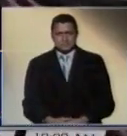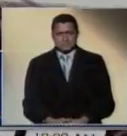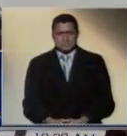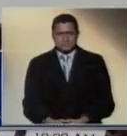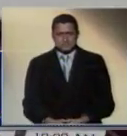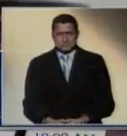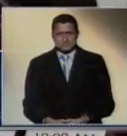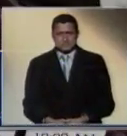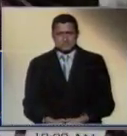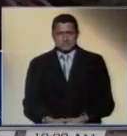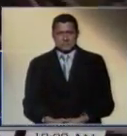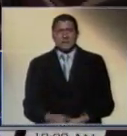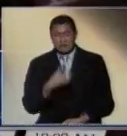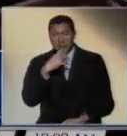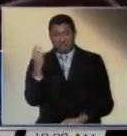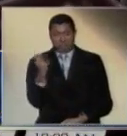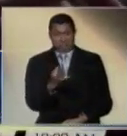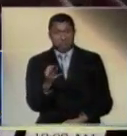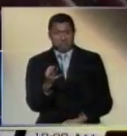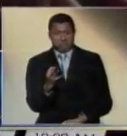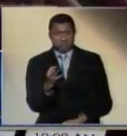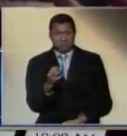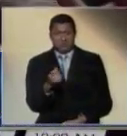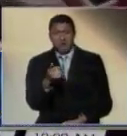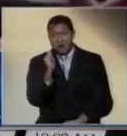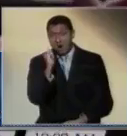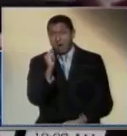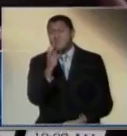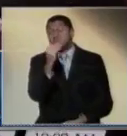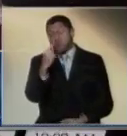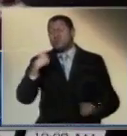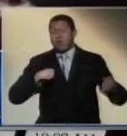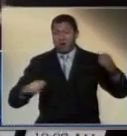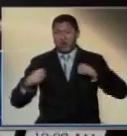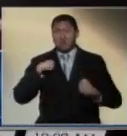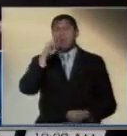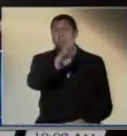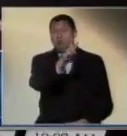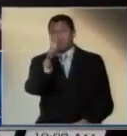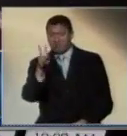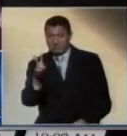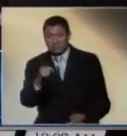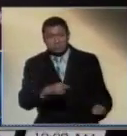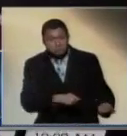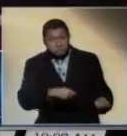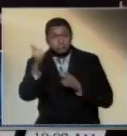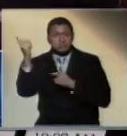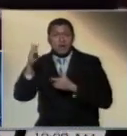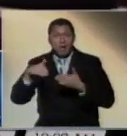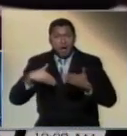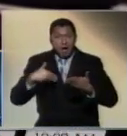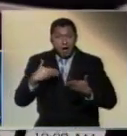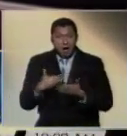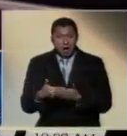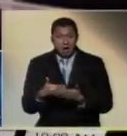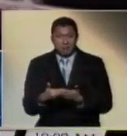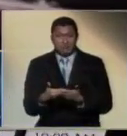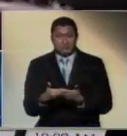se pudo confirmar pues, que había una cantidad de heridos, 22 lesionados que se trasladaron hasta...